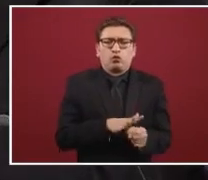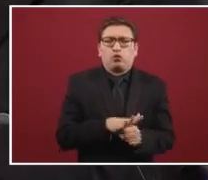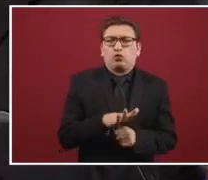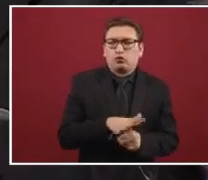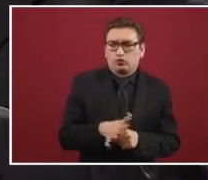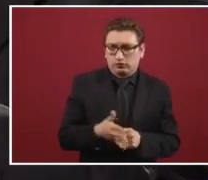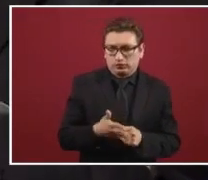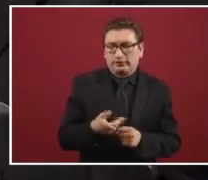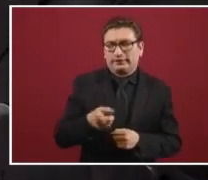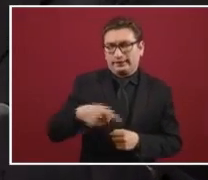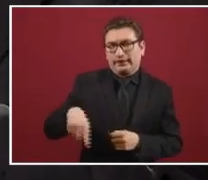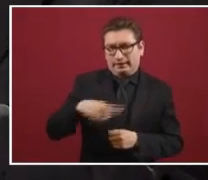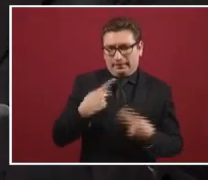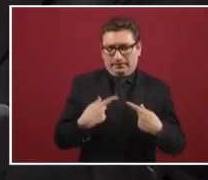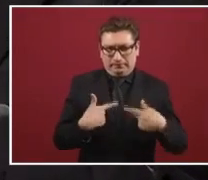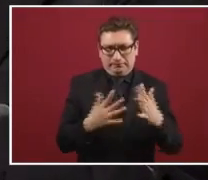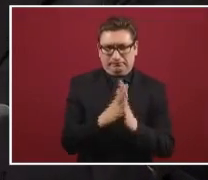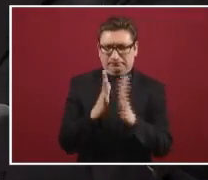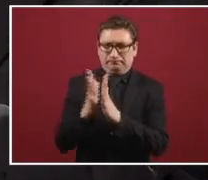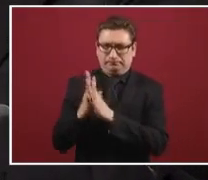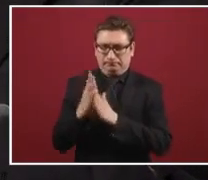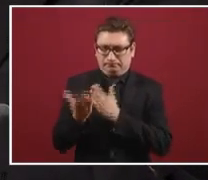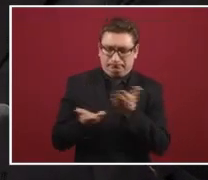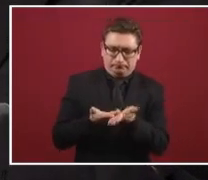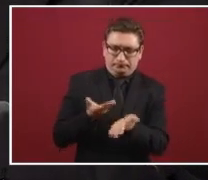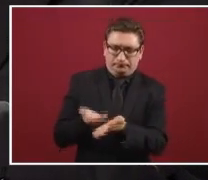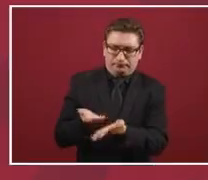quienes participaron.